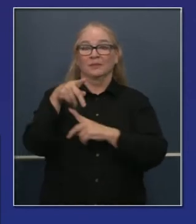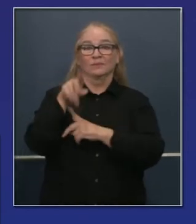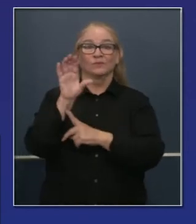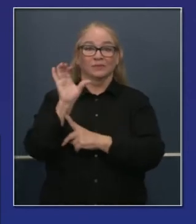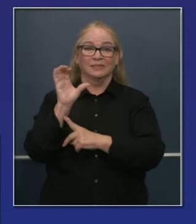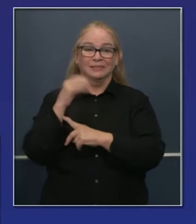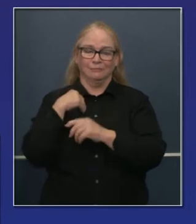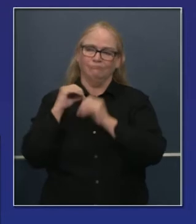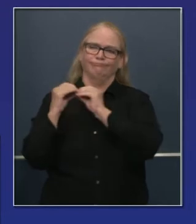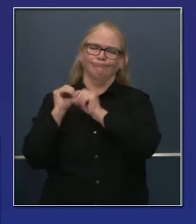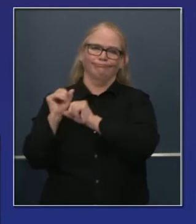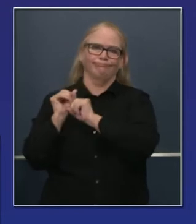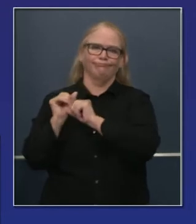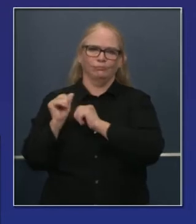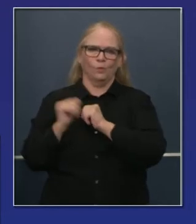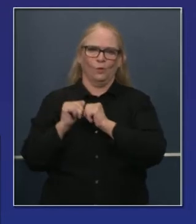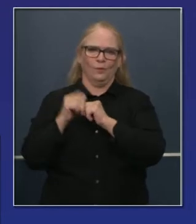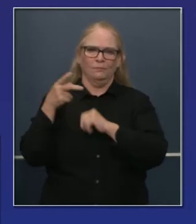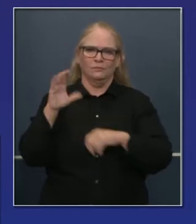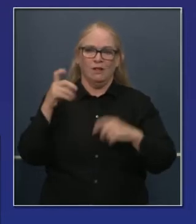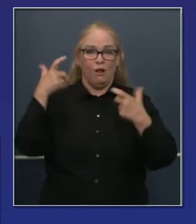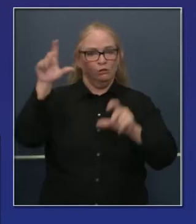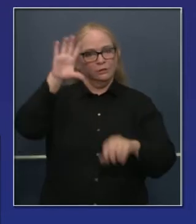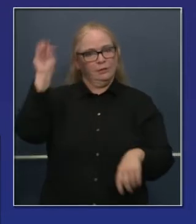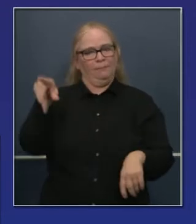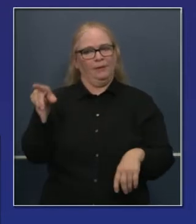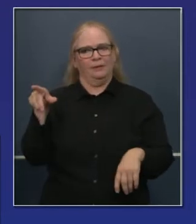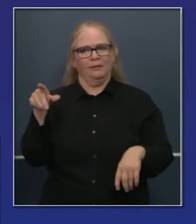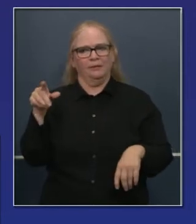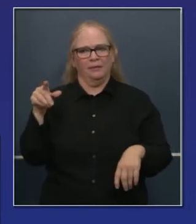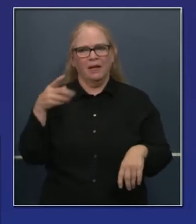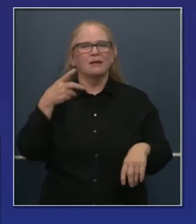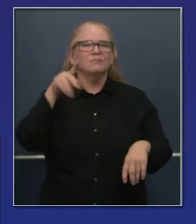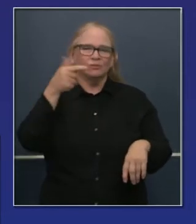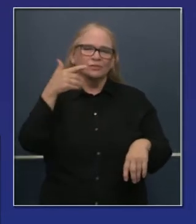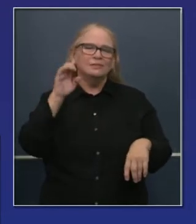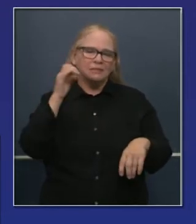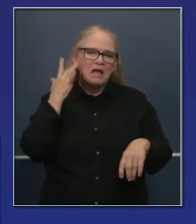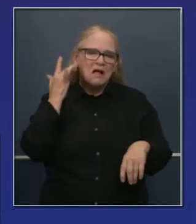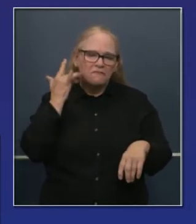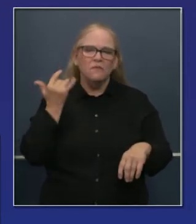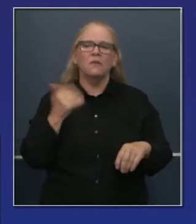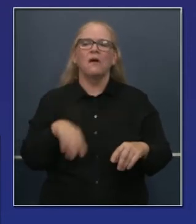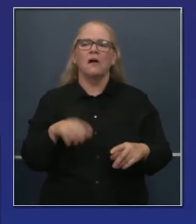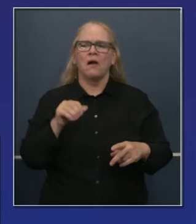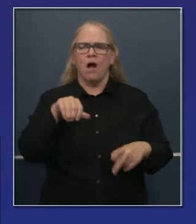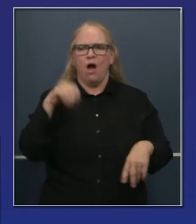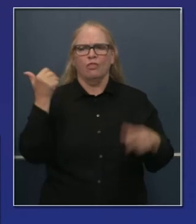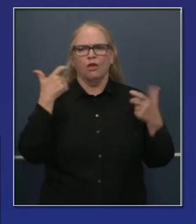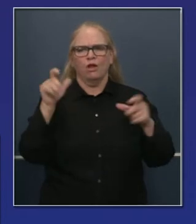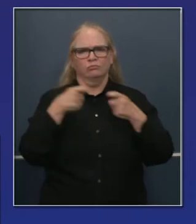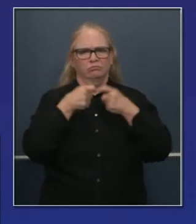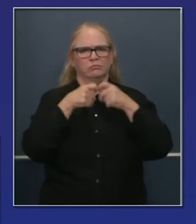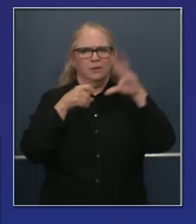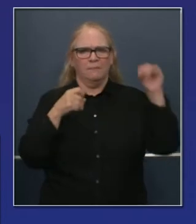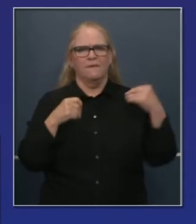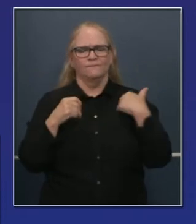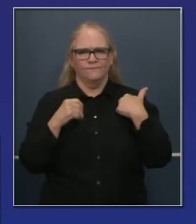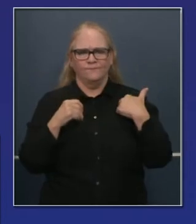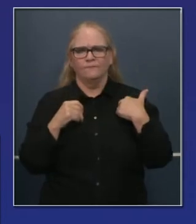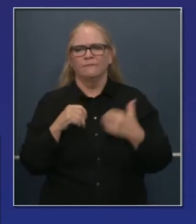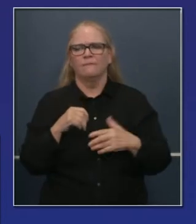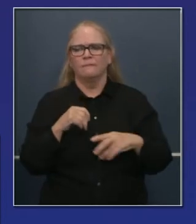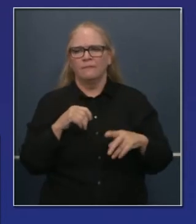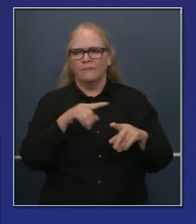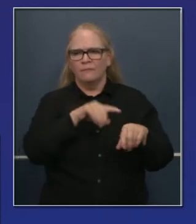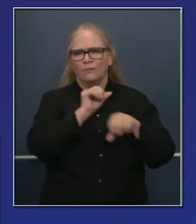compañías de servicios públicos la más grande de eeuu pg&e pero también otras compañías para realmente cartografiar